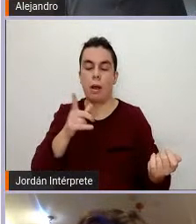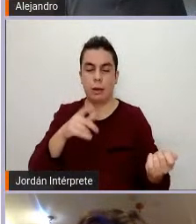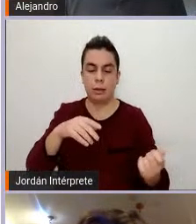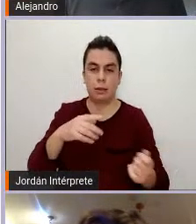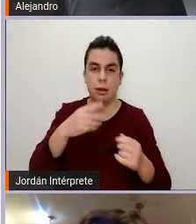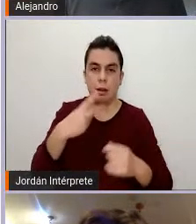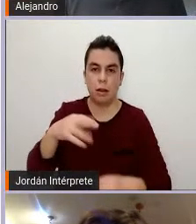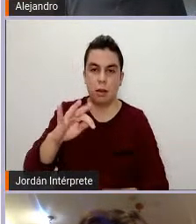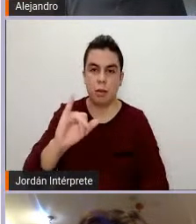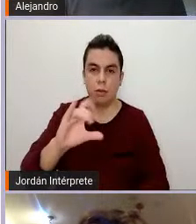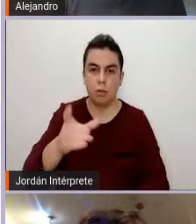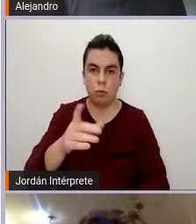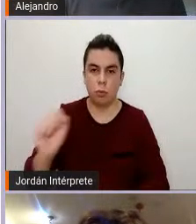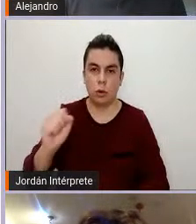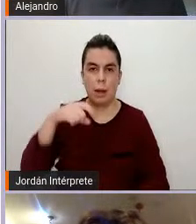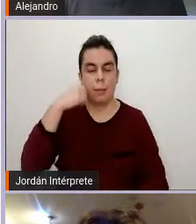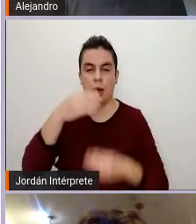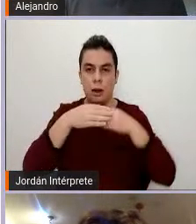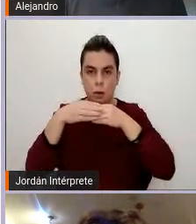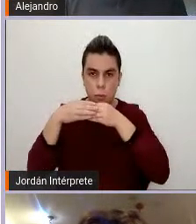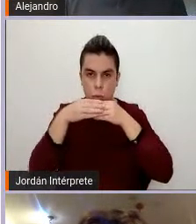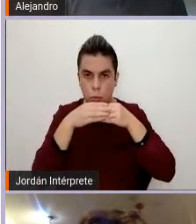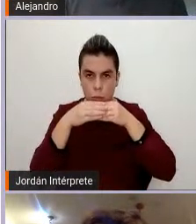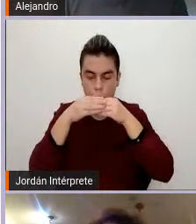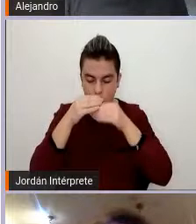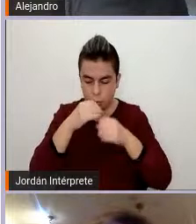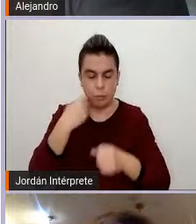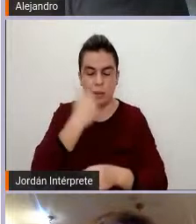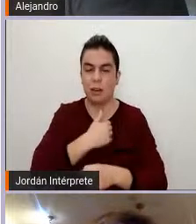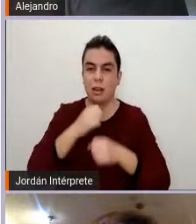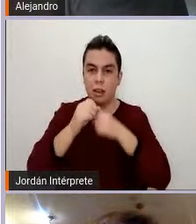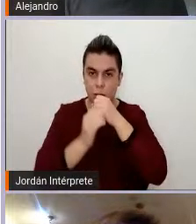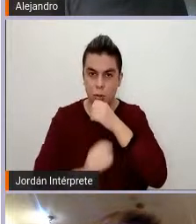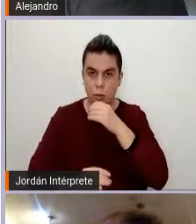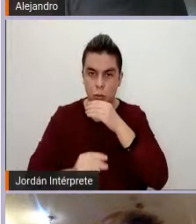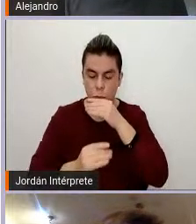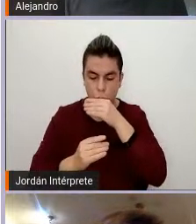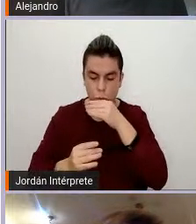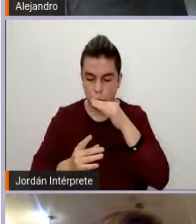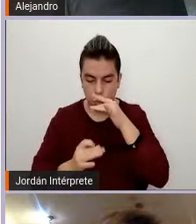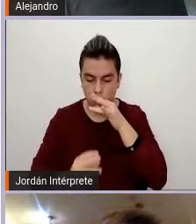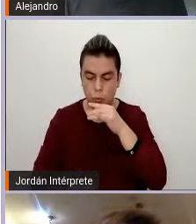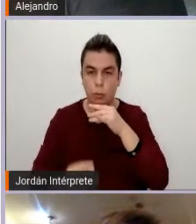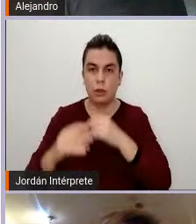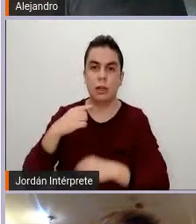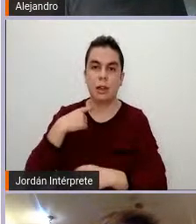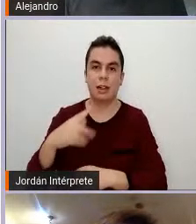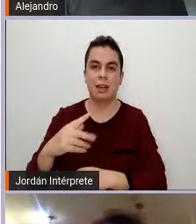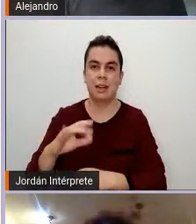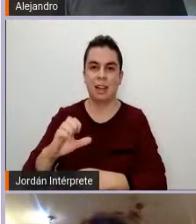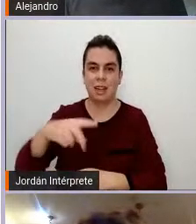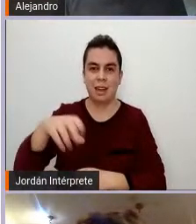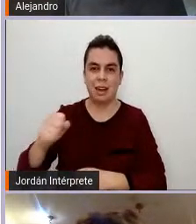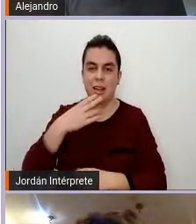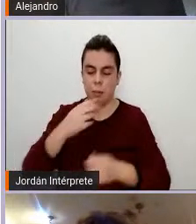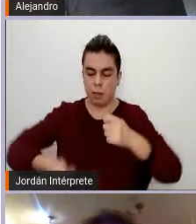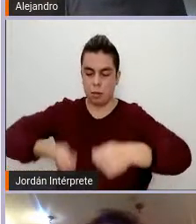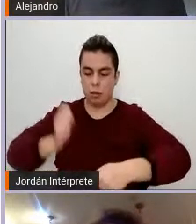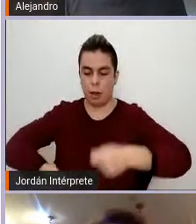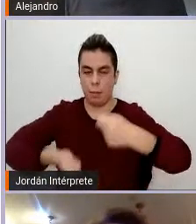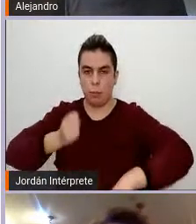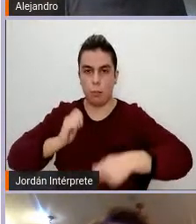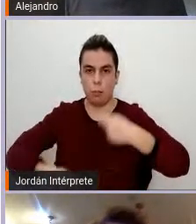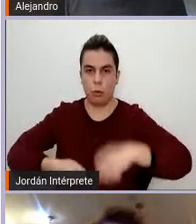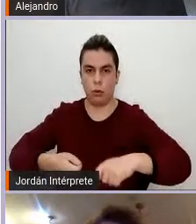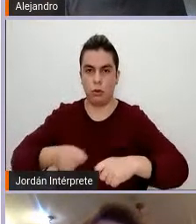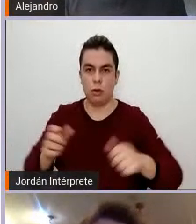a Gilbert Fabré. Como era de esperar, esta obra no tiene ninguna relación con la forma clásica más allá